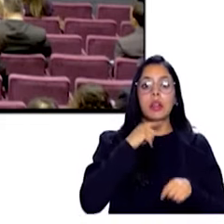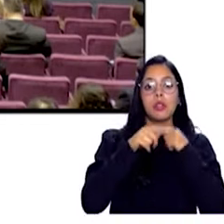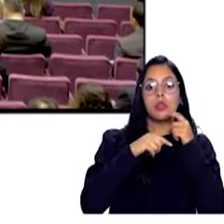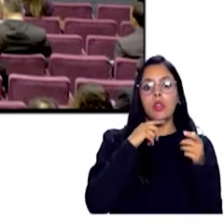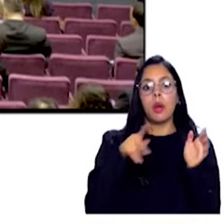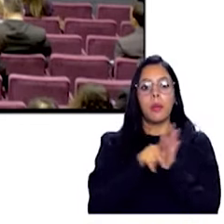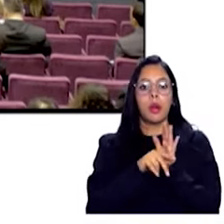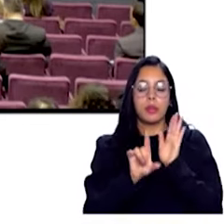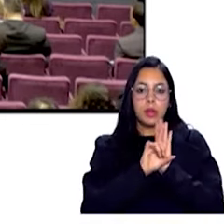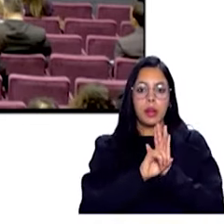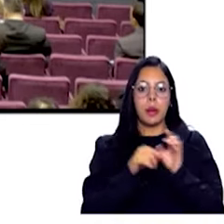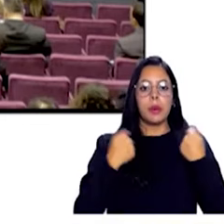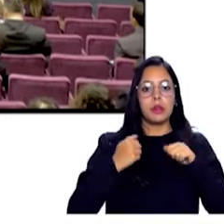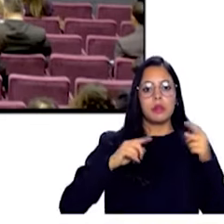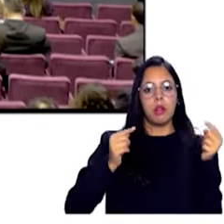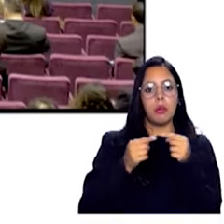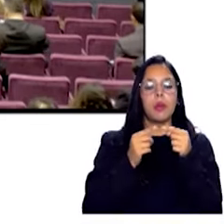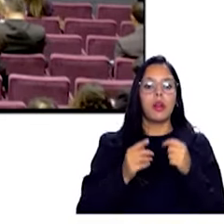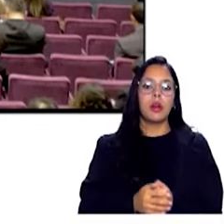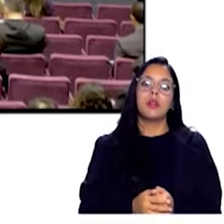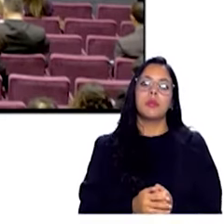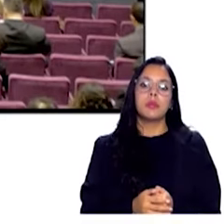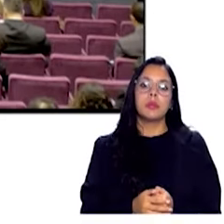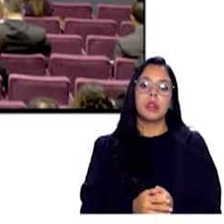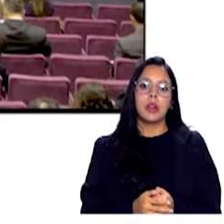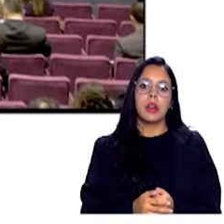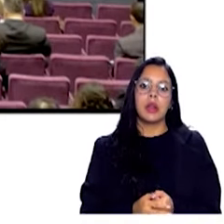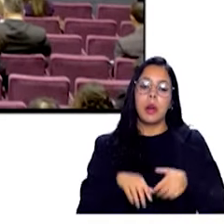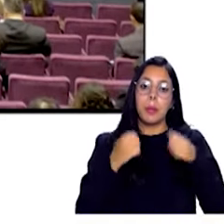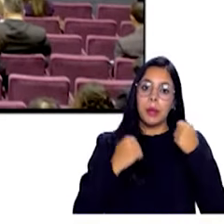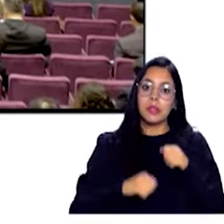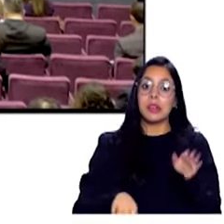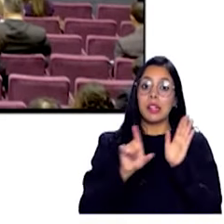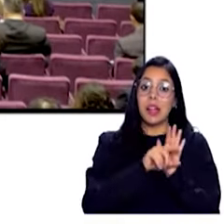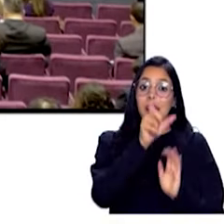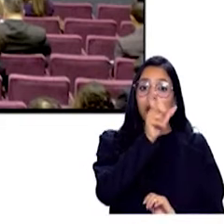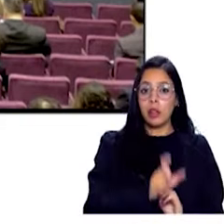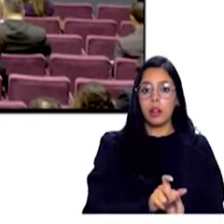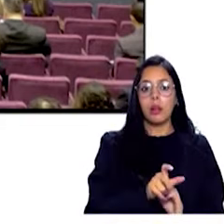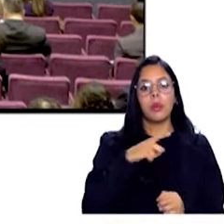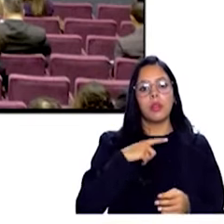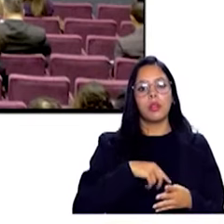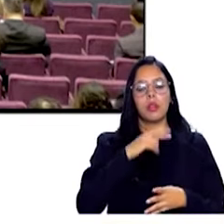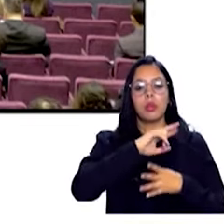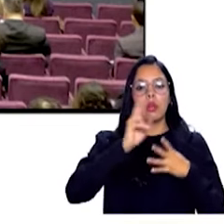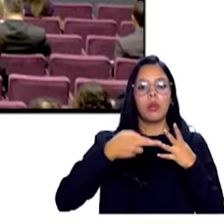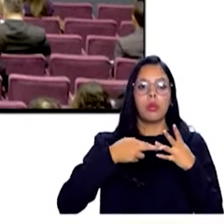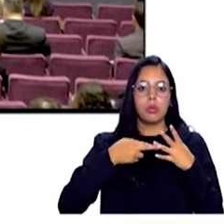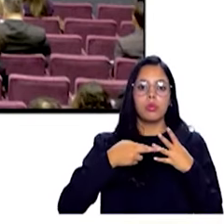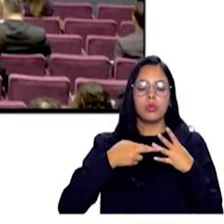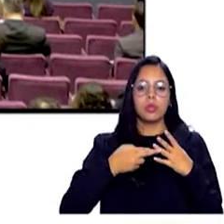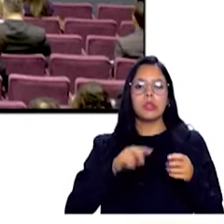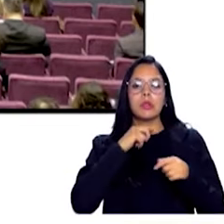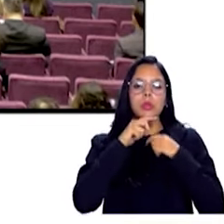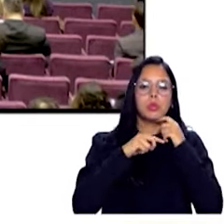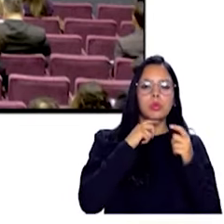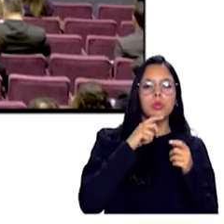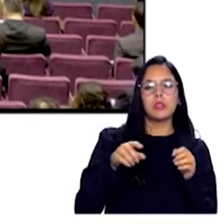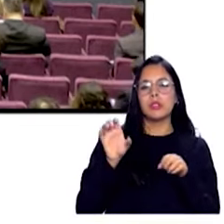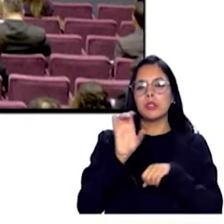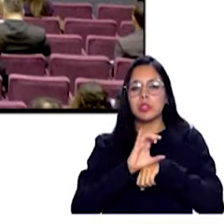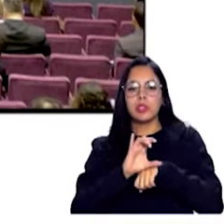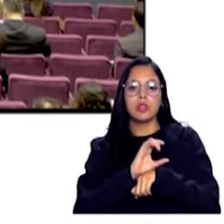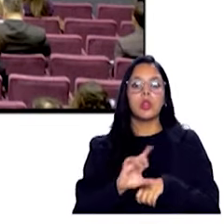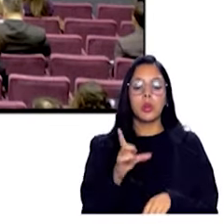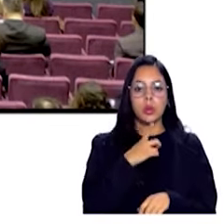que que depa fallo quebe dictar Cuando sobre la constitucionalidad de esa Norma de acudir